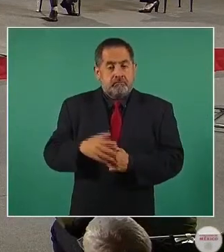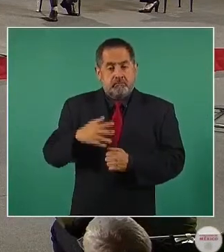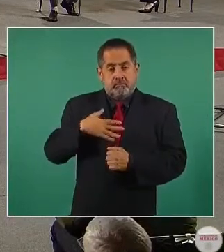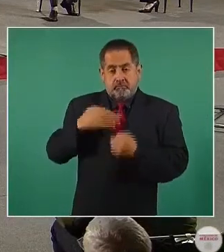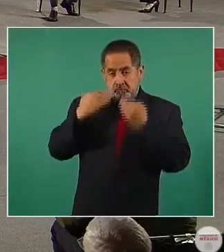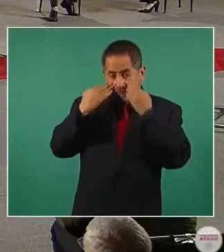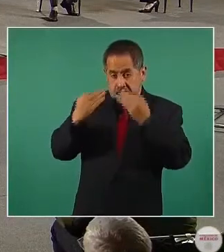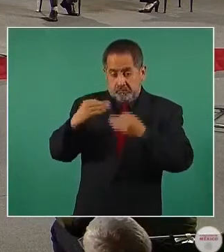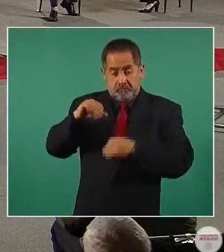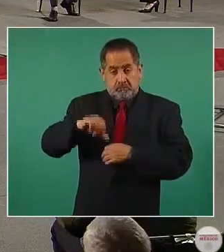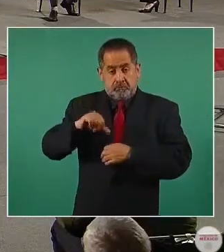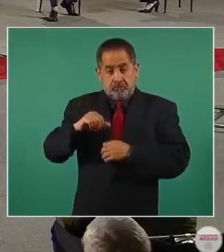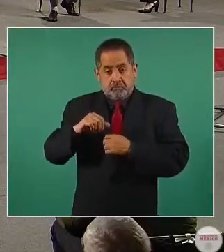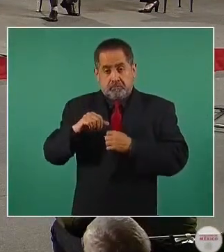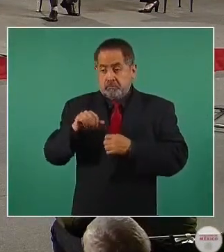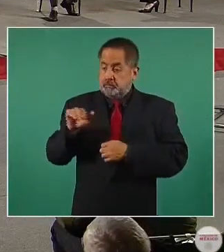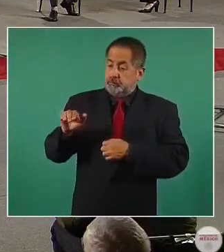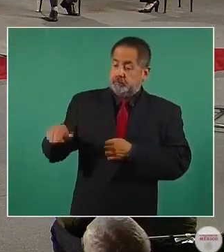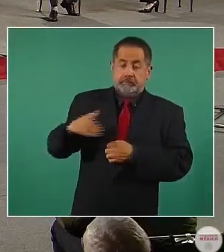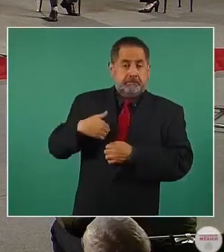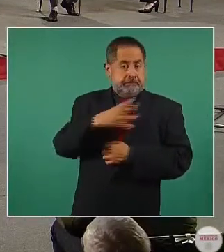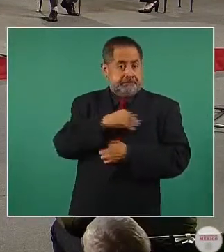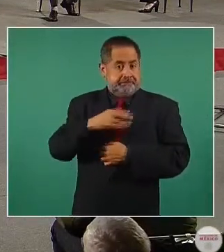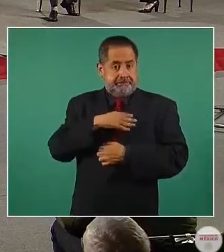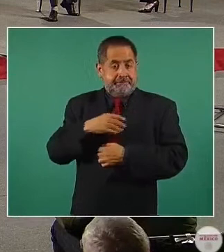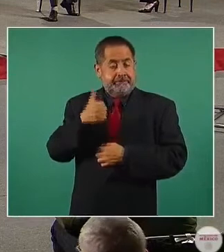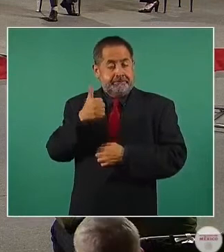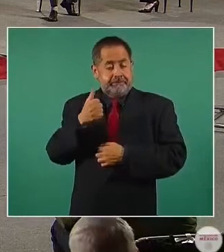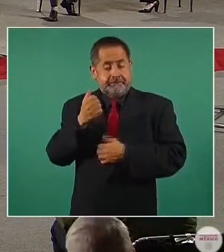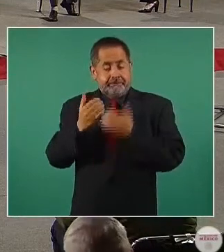las 6 de la mañana a Jesús